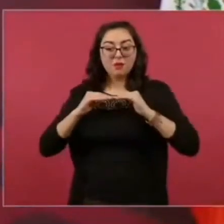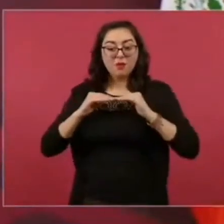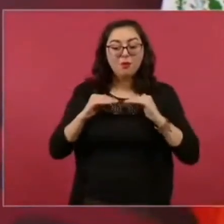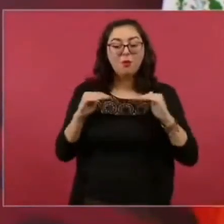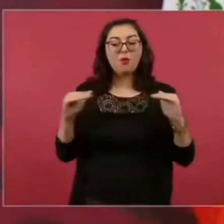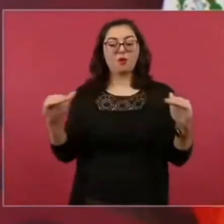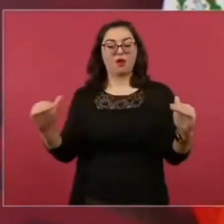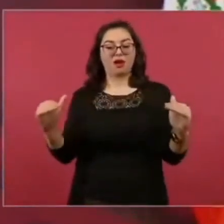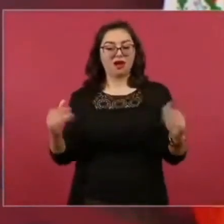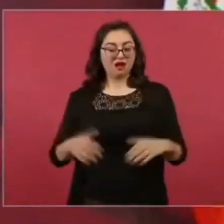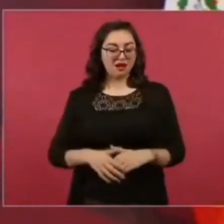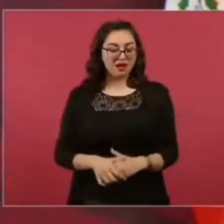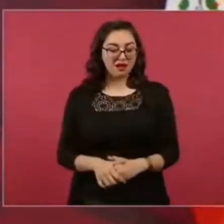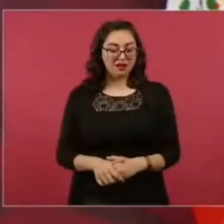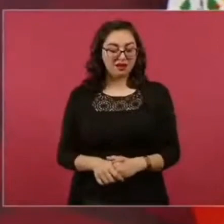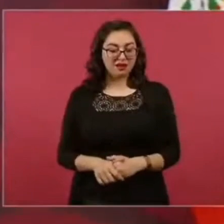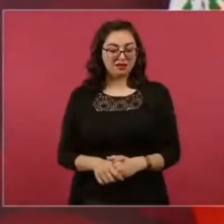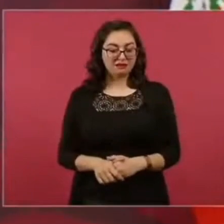que no sean